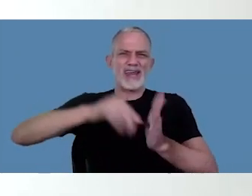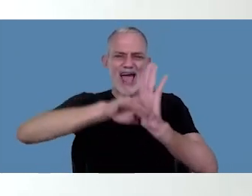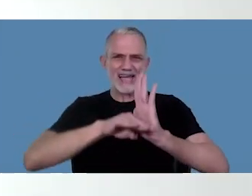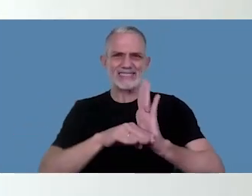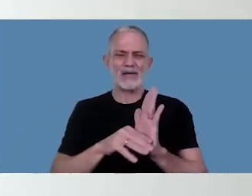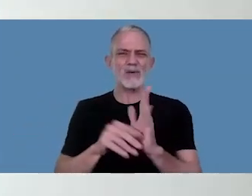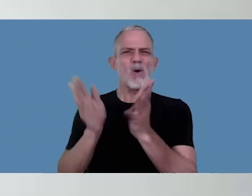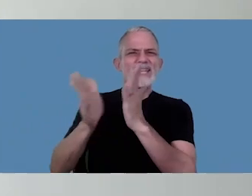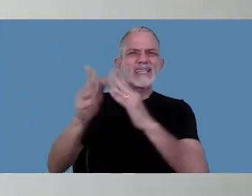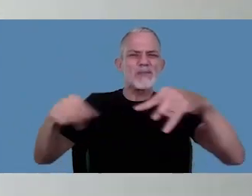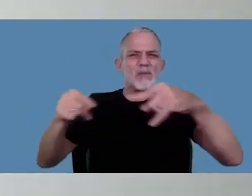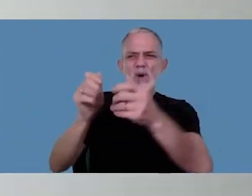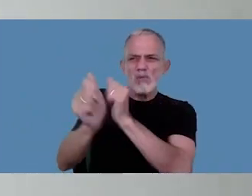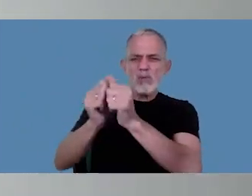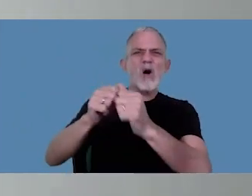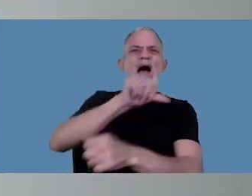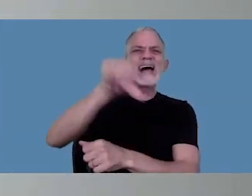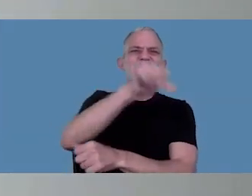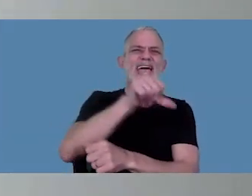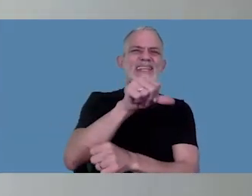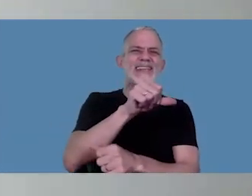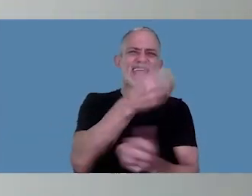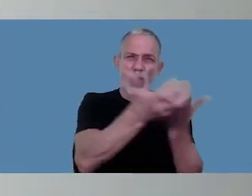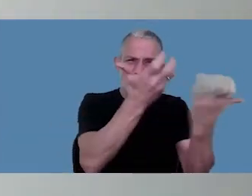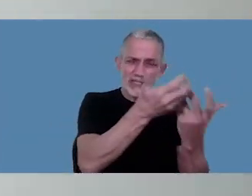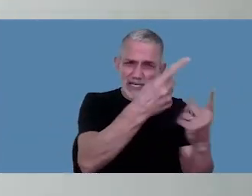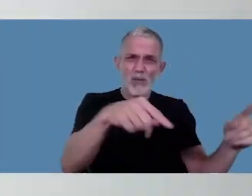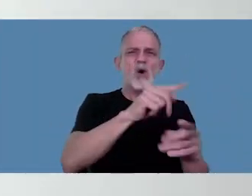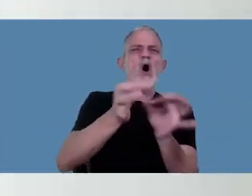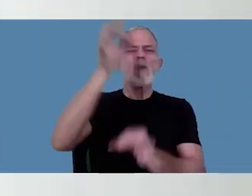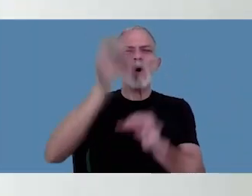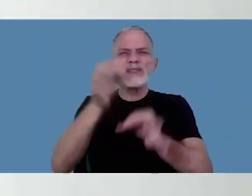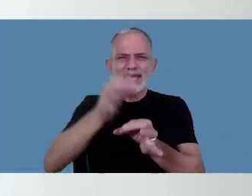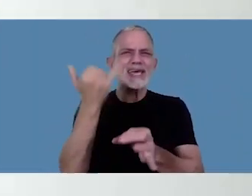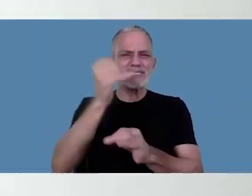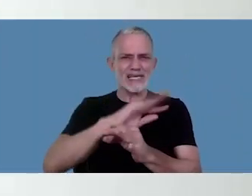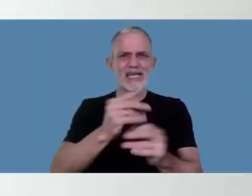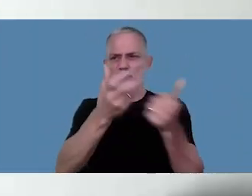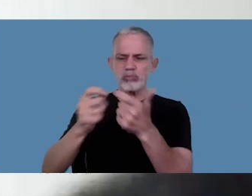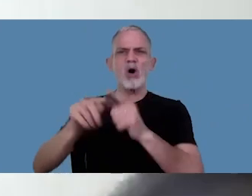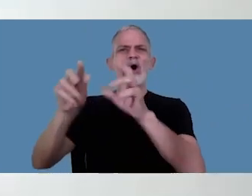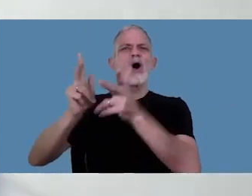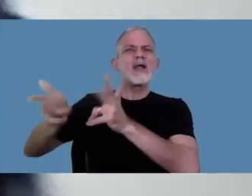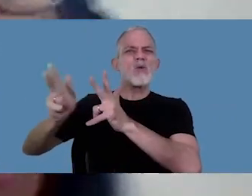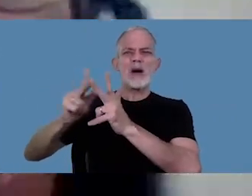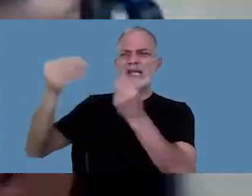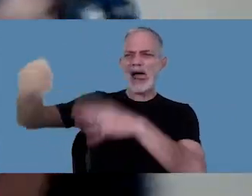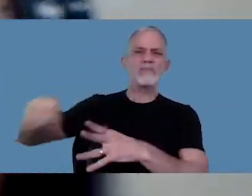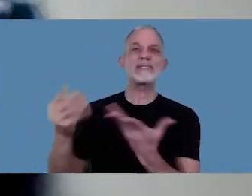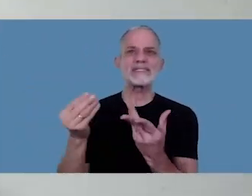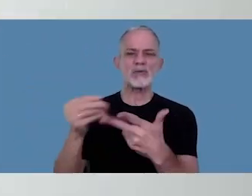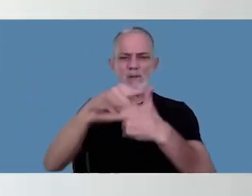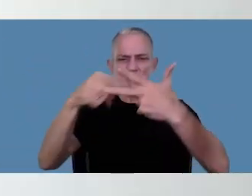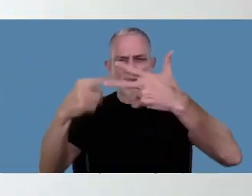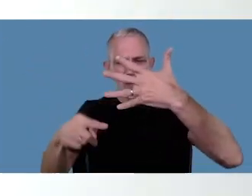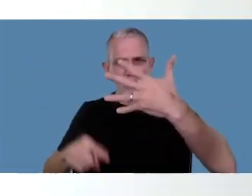aceite de cocina usado, proyectos de botellas de amor, proyectos de neumáticos fuera de uso. Ahora estamos